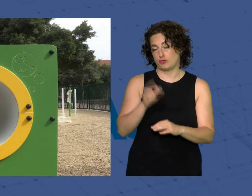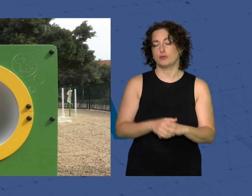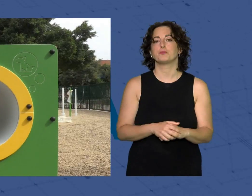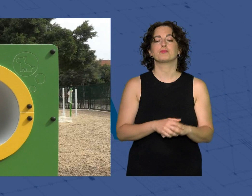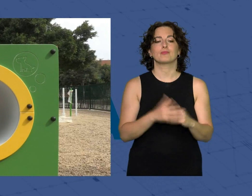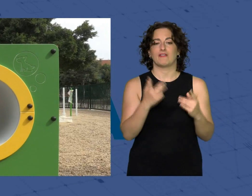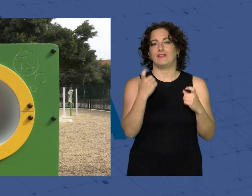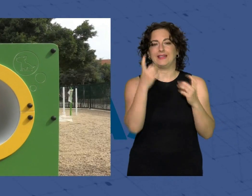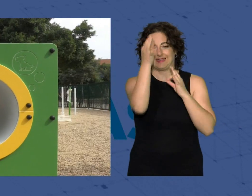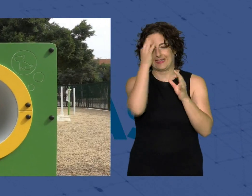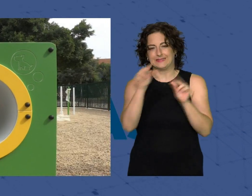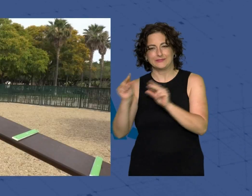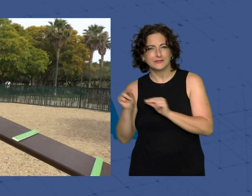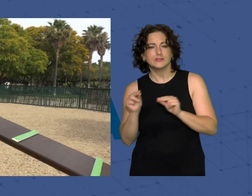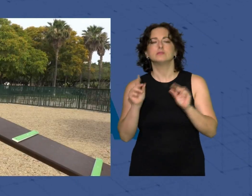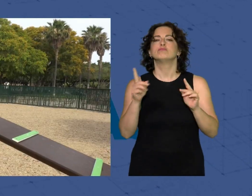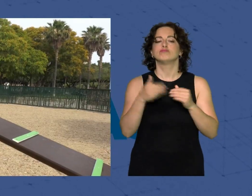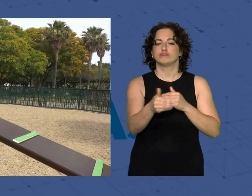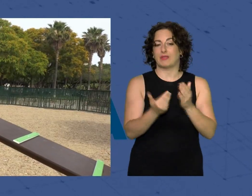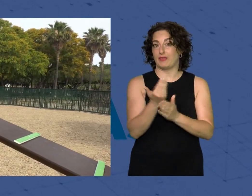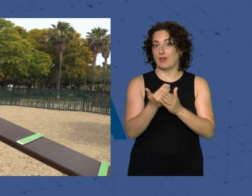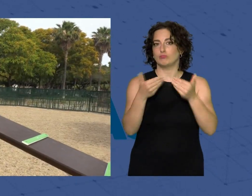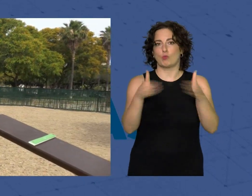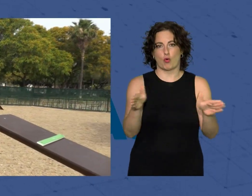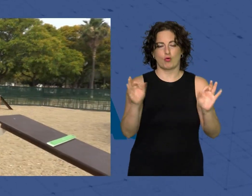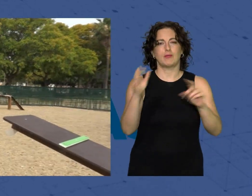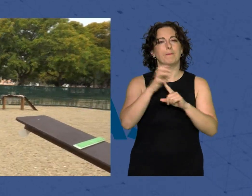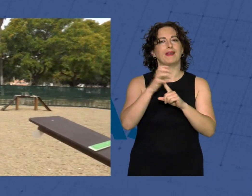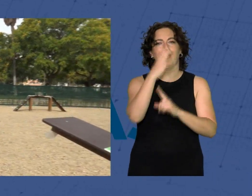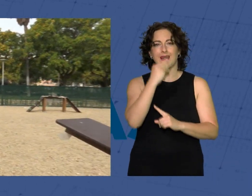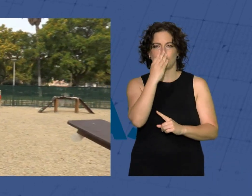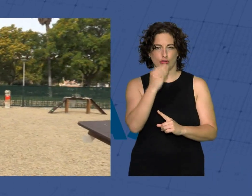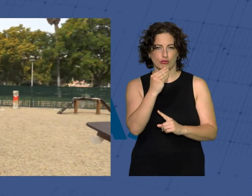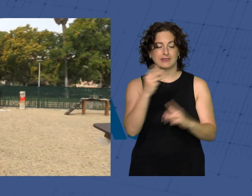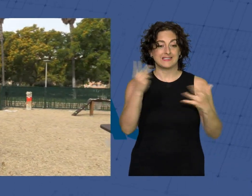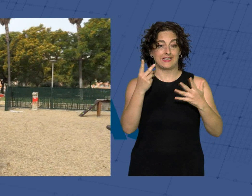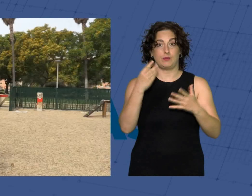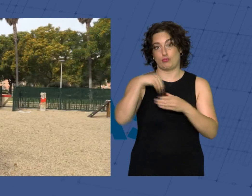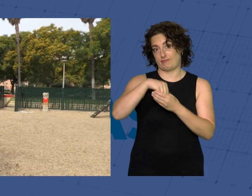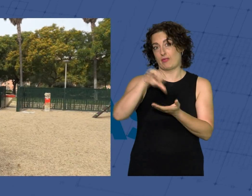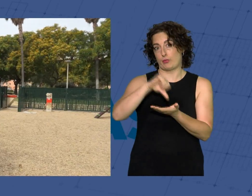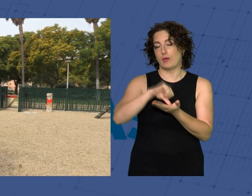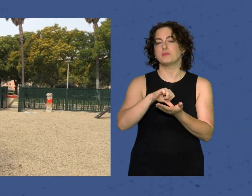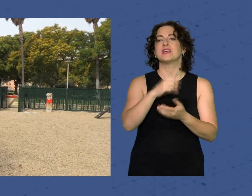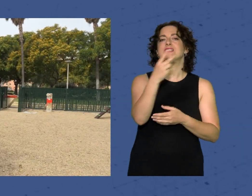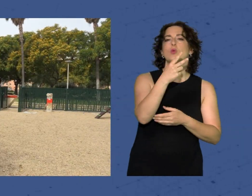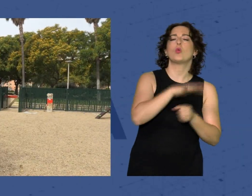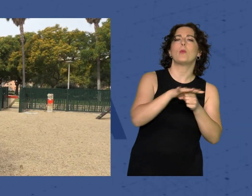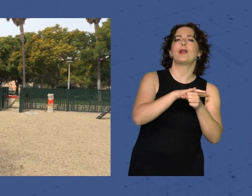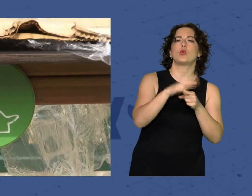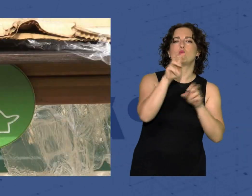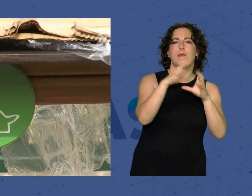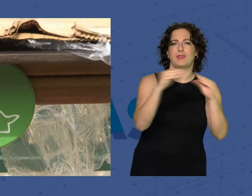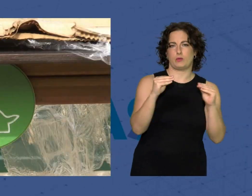falta de ultimar detalles, en unos días abrirá sus puertas este Parque Canino, el séptimo ya para la ciudad y el segundo en el barrio de Nueva